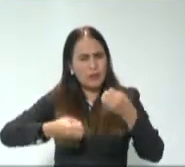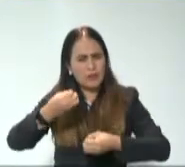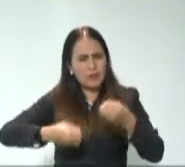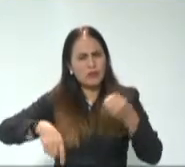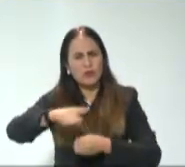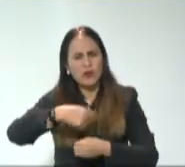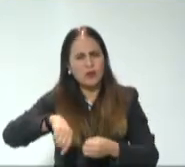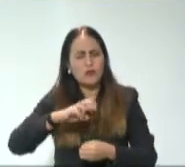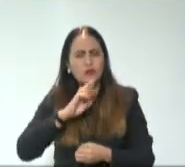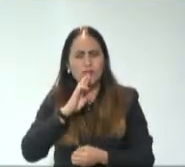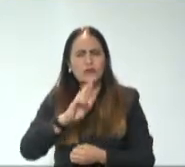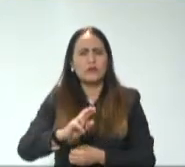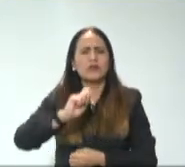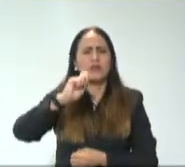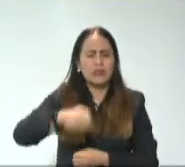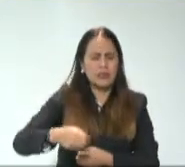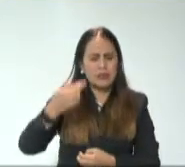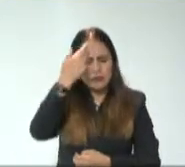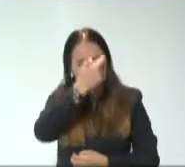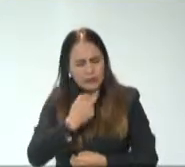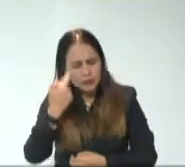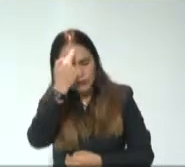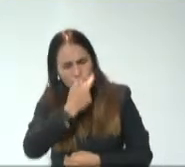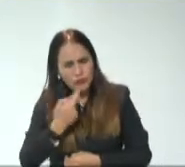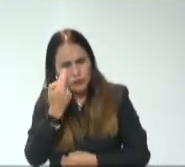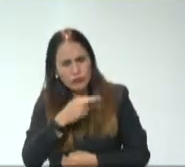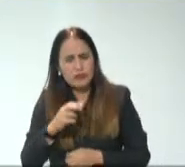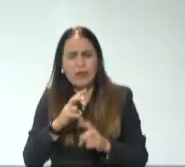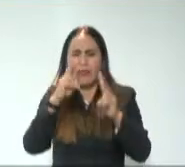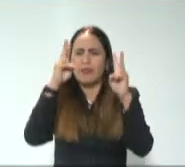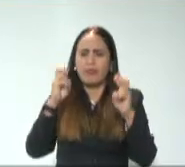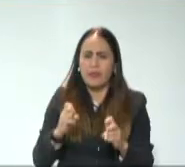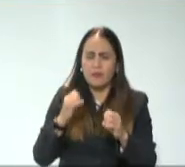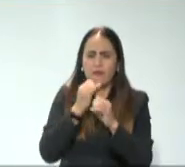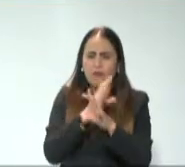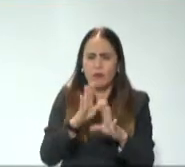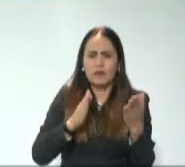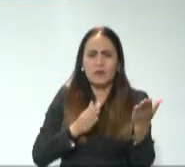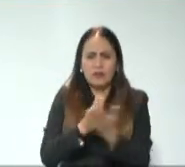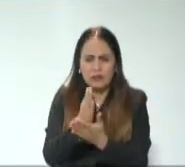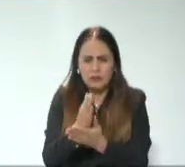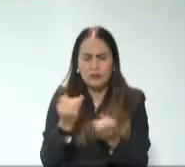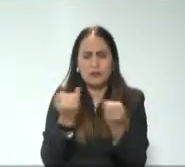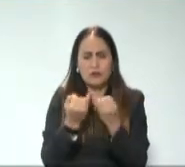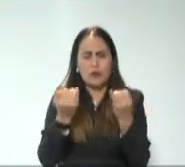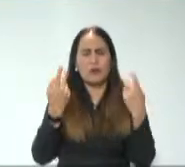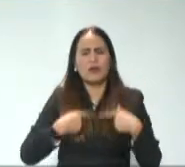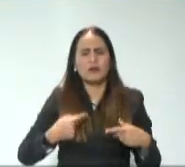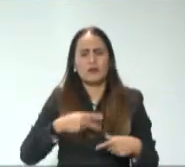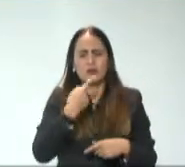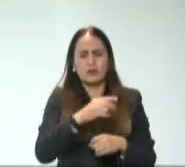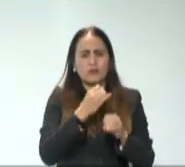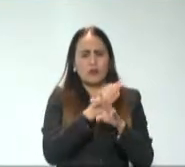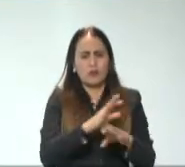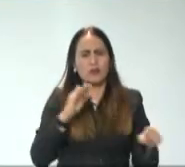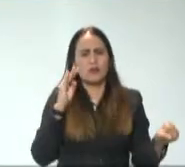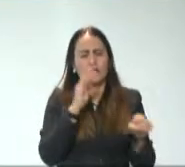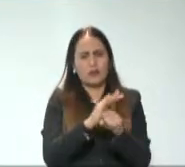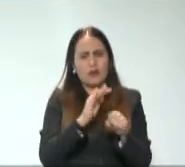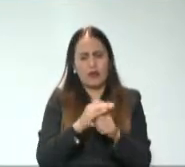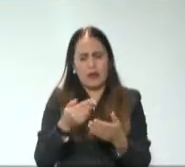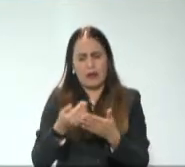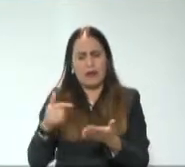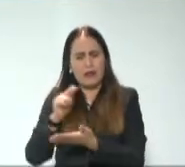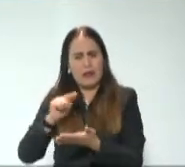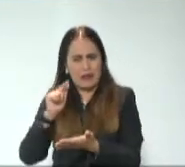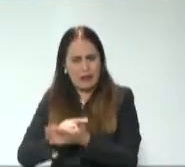todos los recursos de revisión en materia de acceso a la información y protección de datos personales previstos en las leyes generales